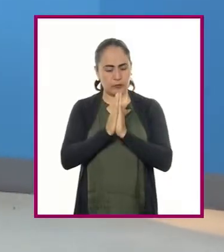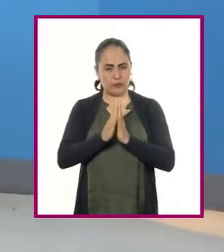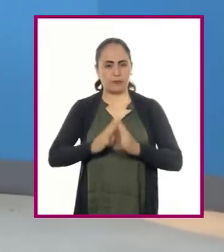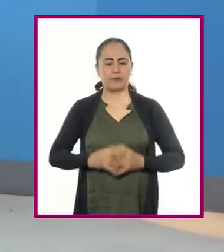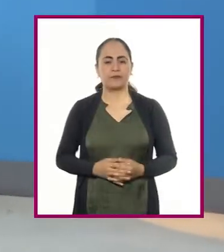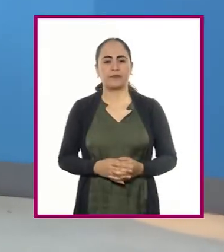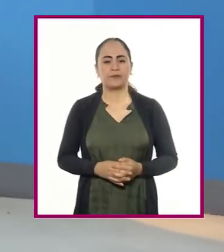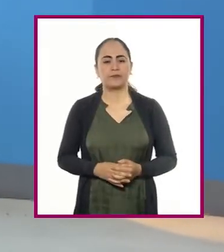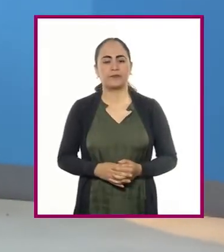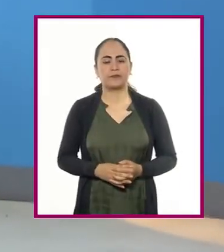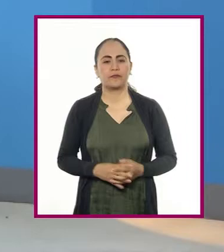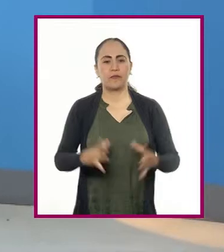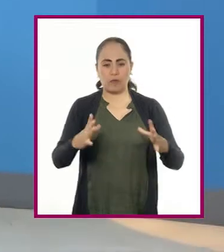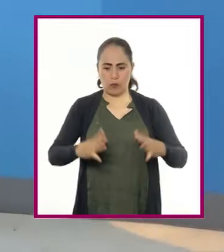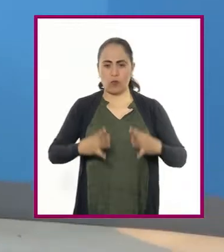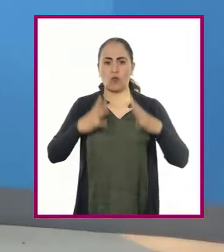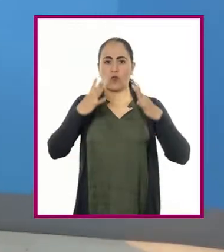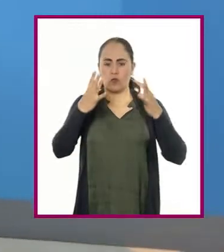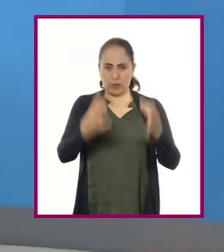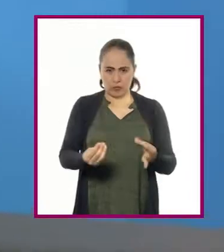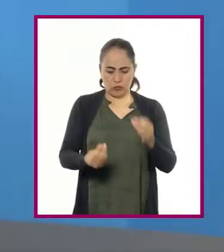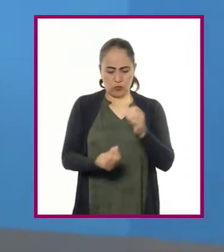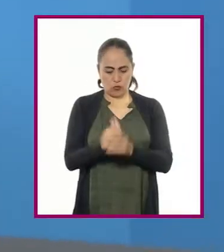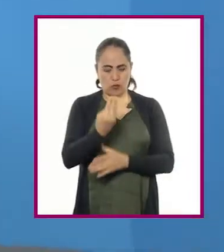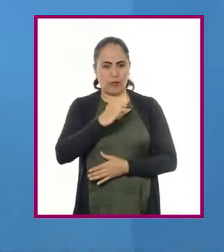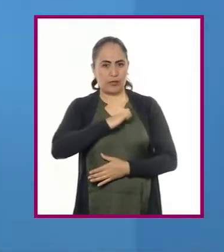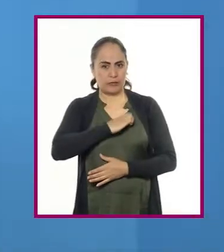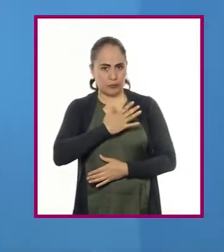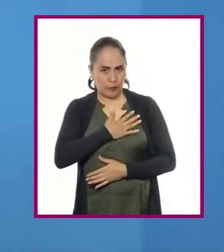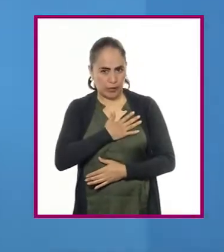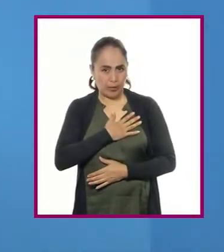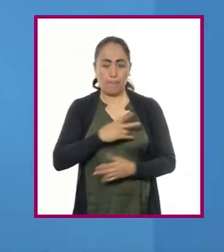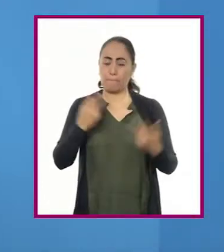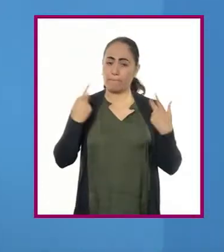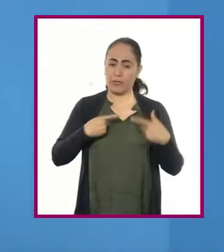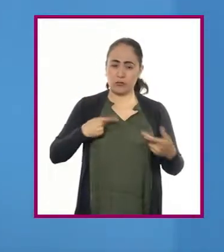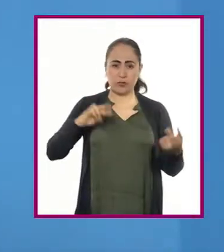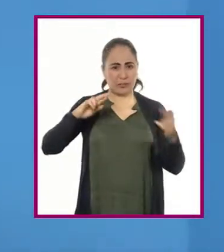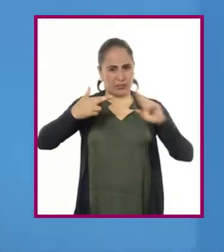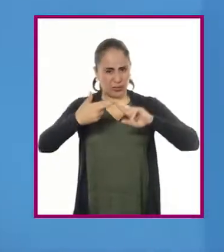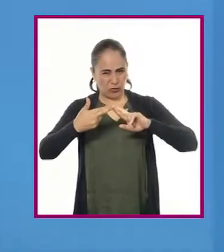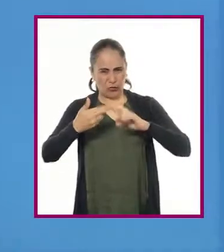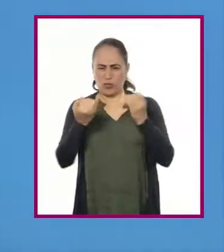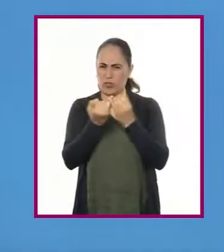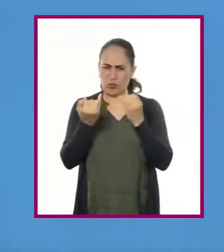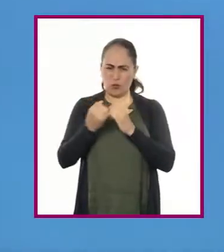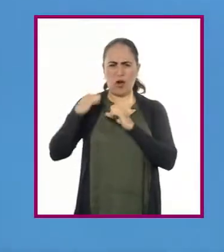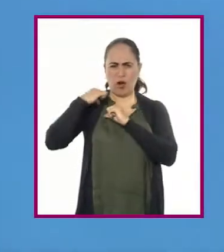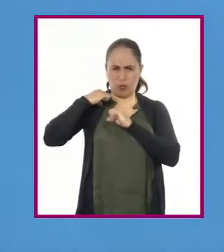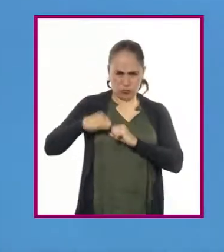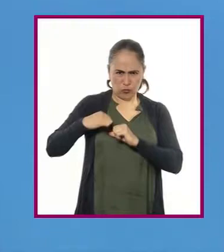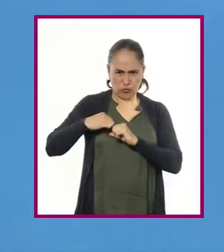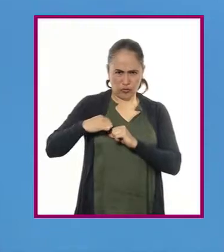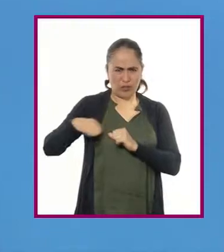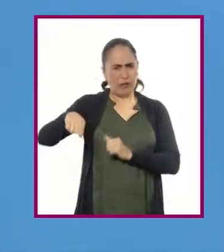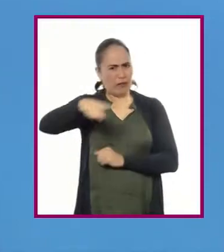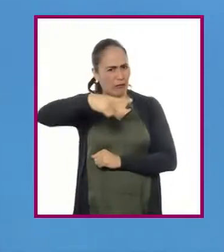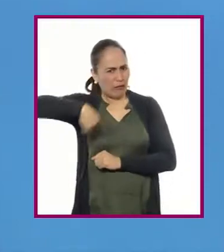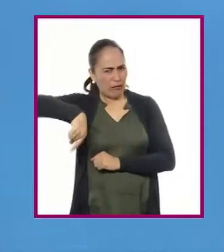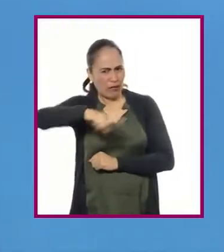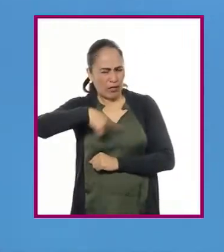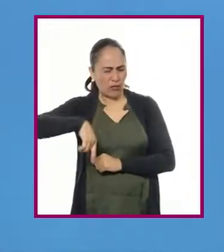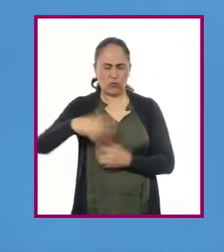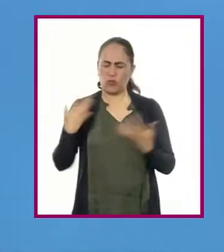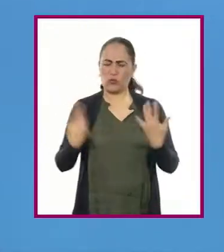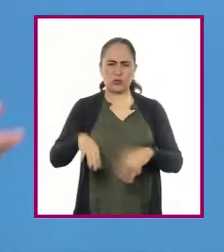Tras la fundación de Nueva España, tanto los religiosos como las autoridades civiles tuvieron ante sí un desafío